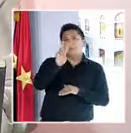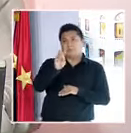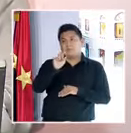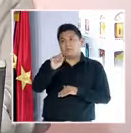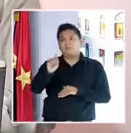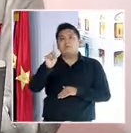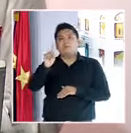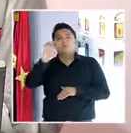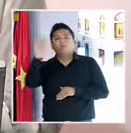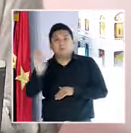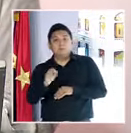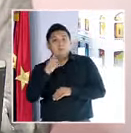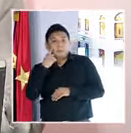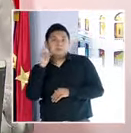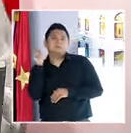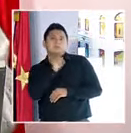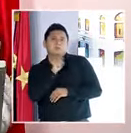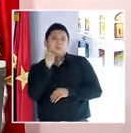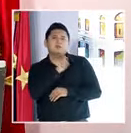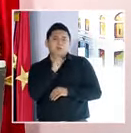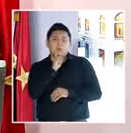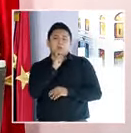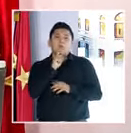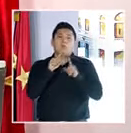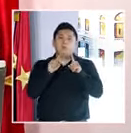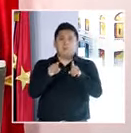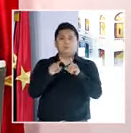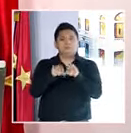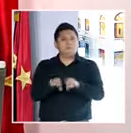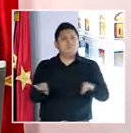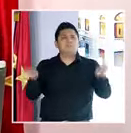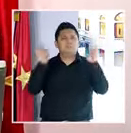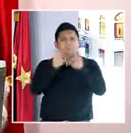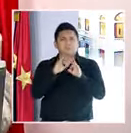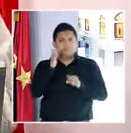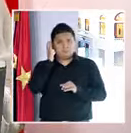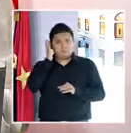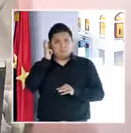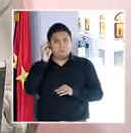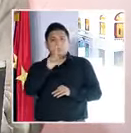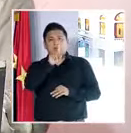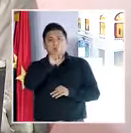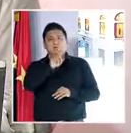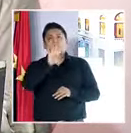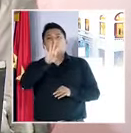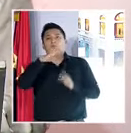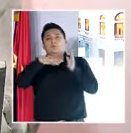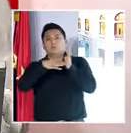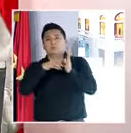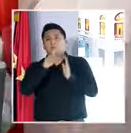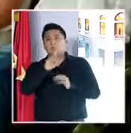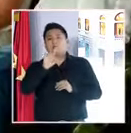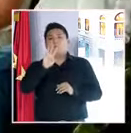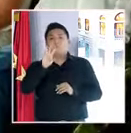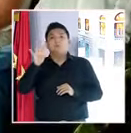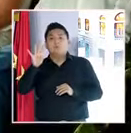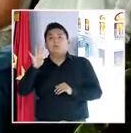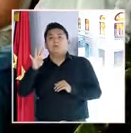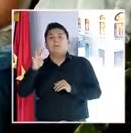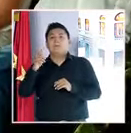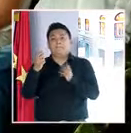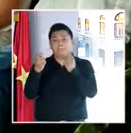47.1%. O en el caso de la cerveza, que es uno de los renglones más importantes, pasamos de 64.114 millones de